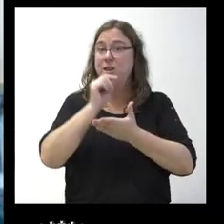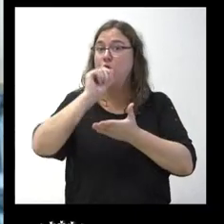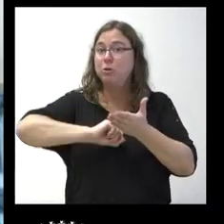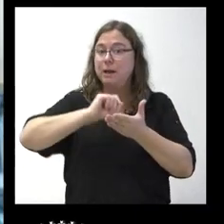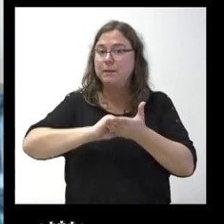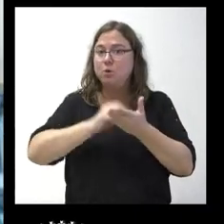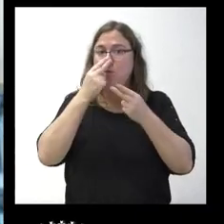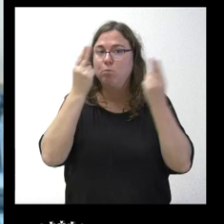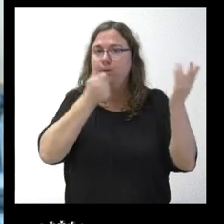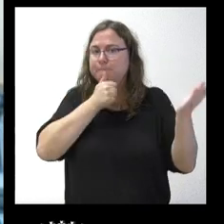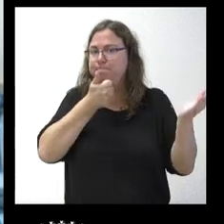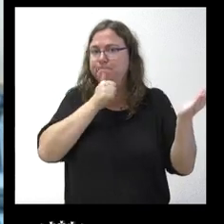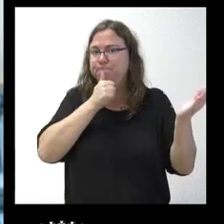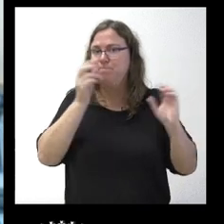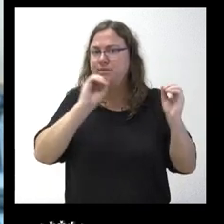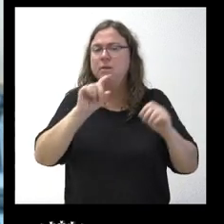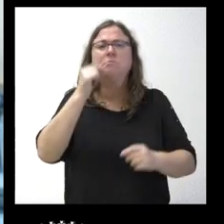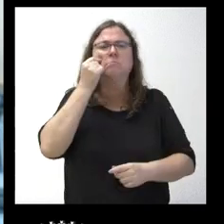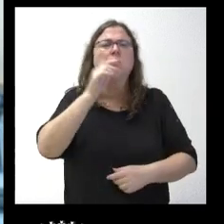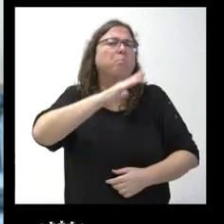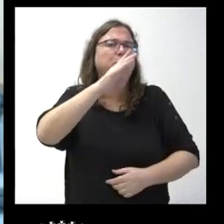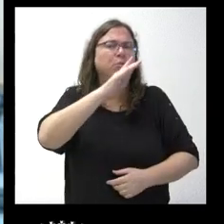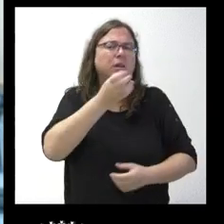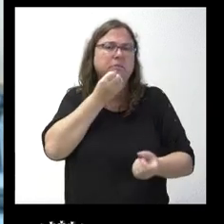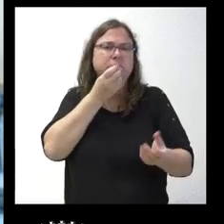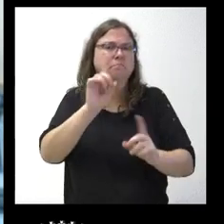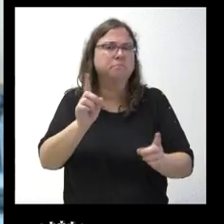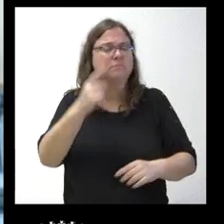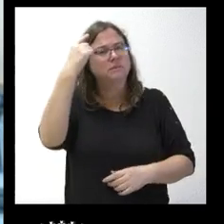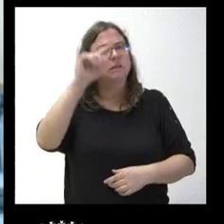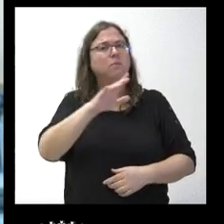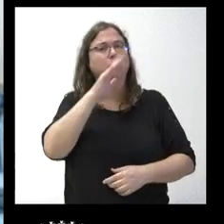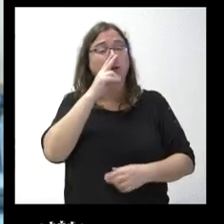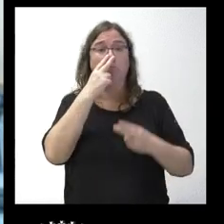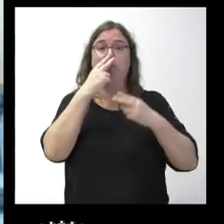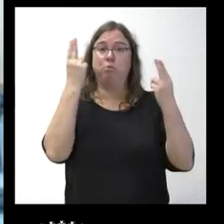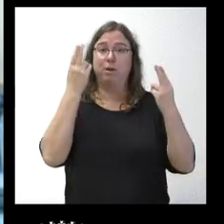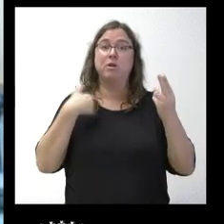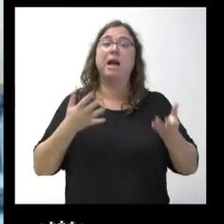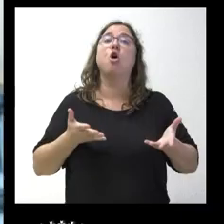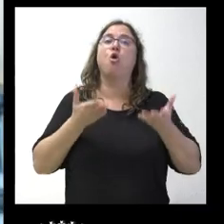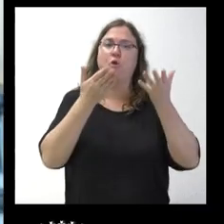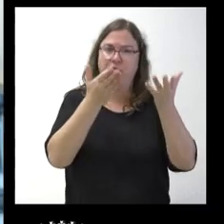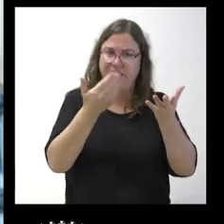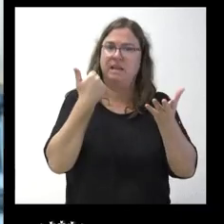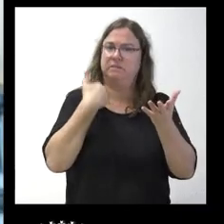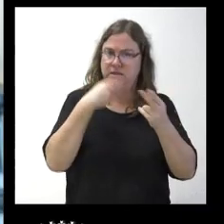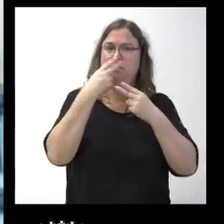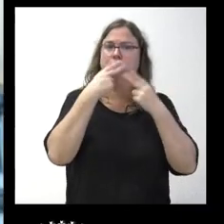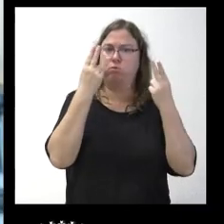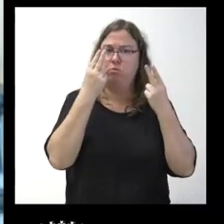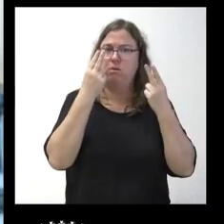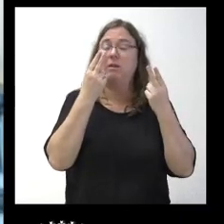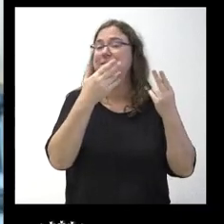haciendo público nada No sé si si sabe la razón ni se ni se han publicado las ofertas que se han presentado ni la